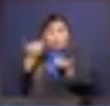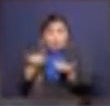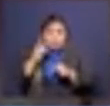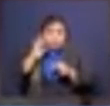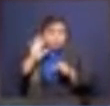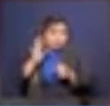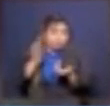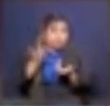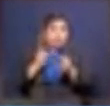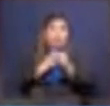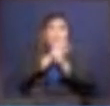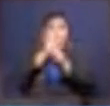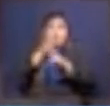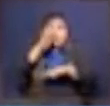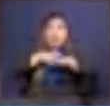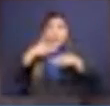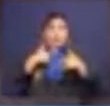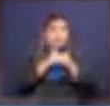beneficiando a